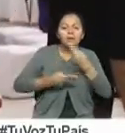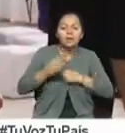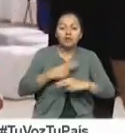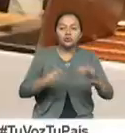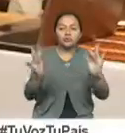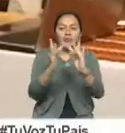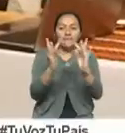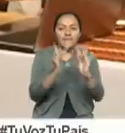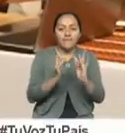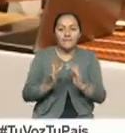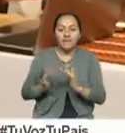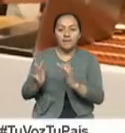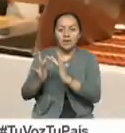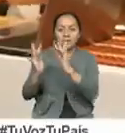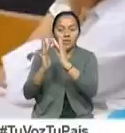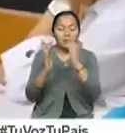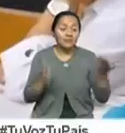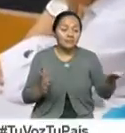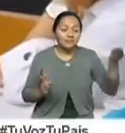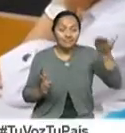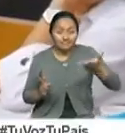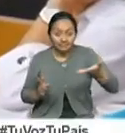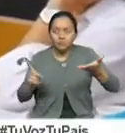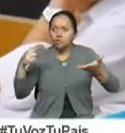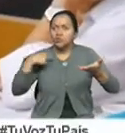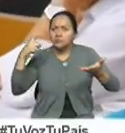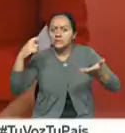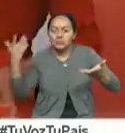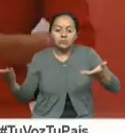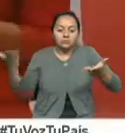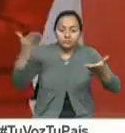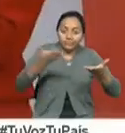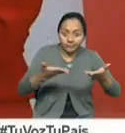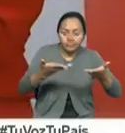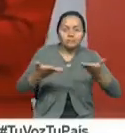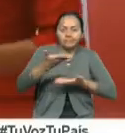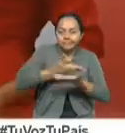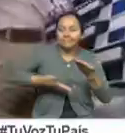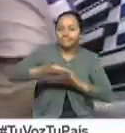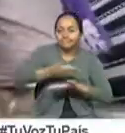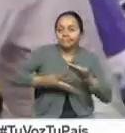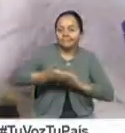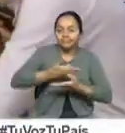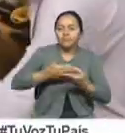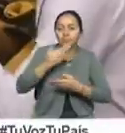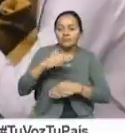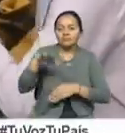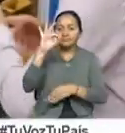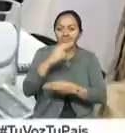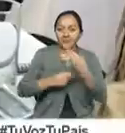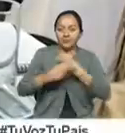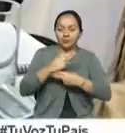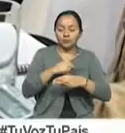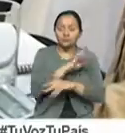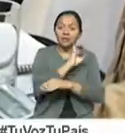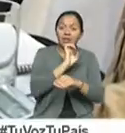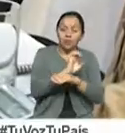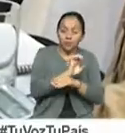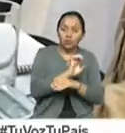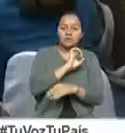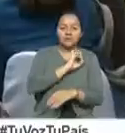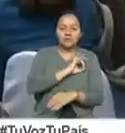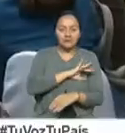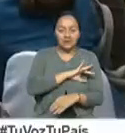negocios, donde los compradores llegan a reuniones preestablecidas para conocer los atractivos y propuestas. Ecuador, Chile, Perú